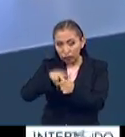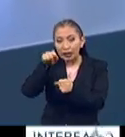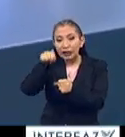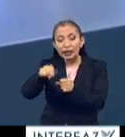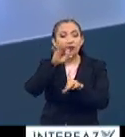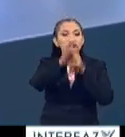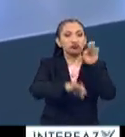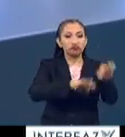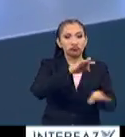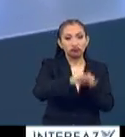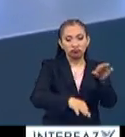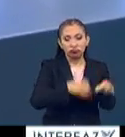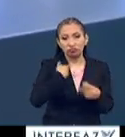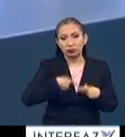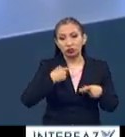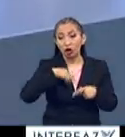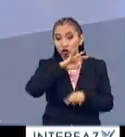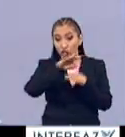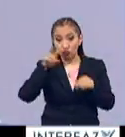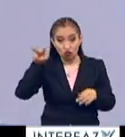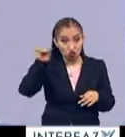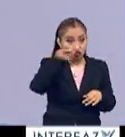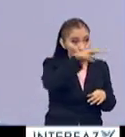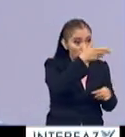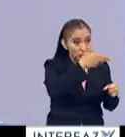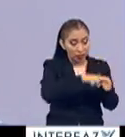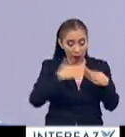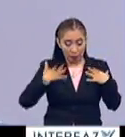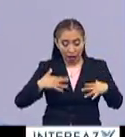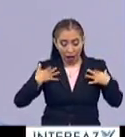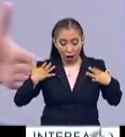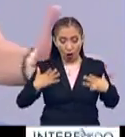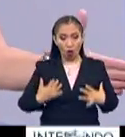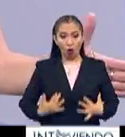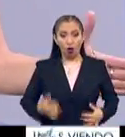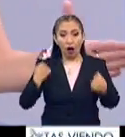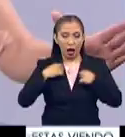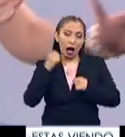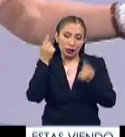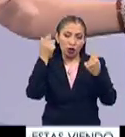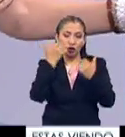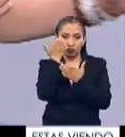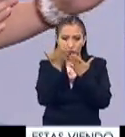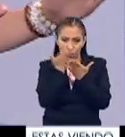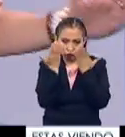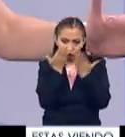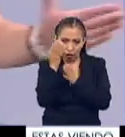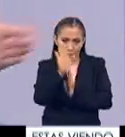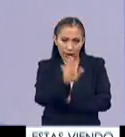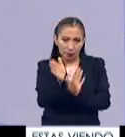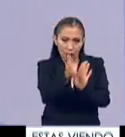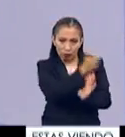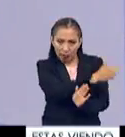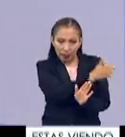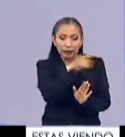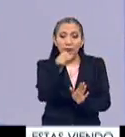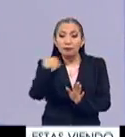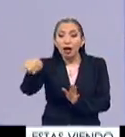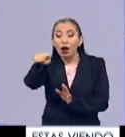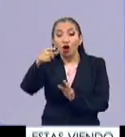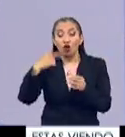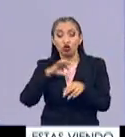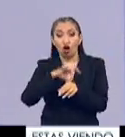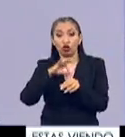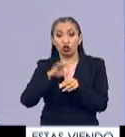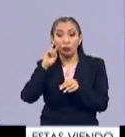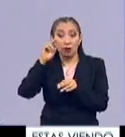pacientes. Entonces, todos los médicos que ustedes ven en los hospitales de blanco, con bata, claro, hay estudiantes, ¿no? Pero esto es algo independiente. Pero la mayoría de los médicos